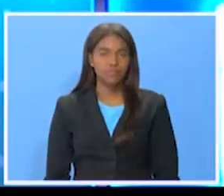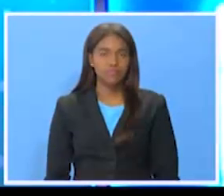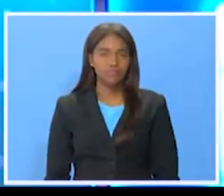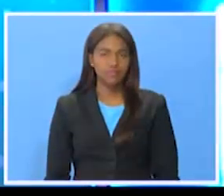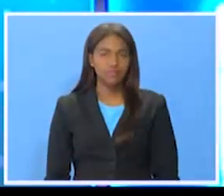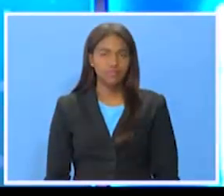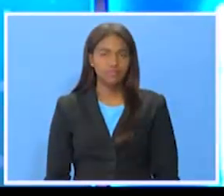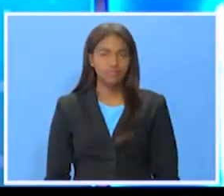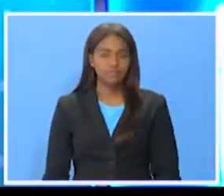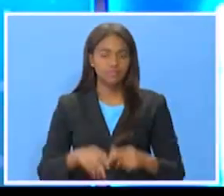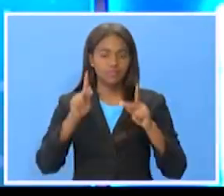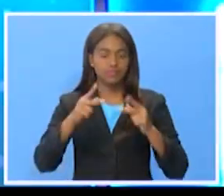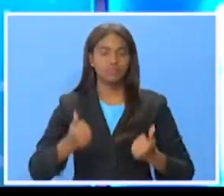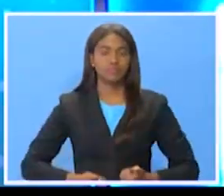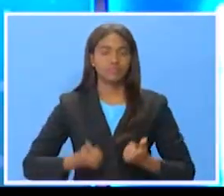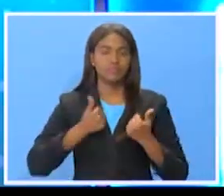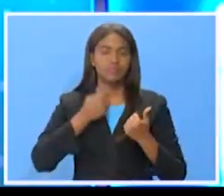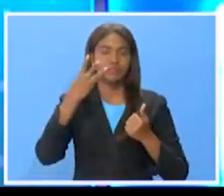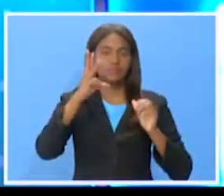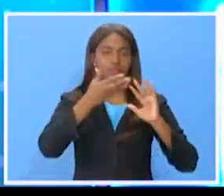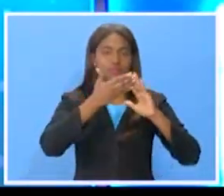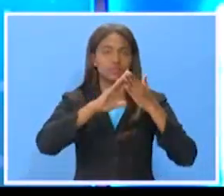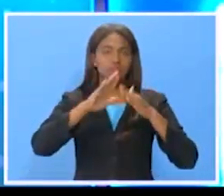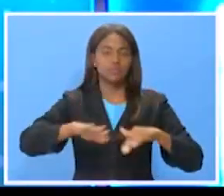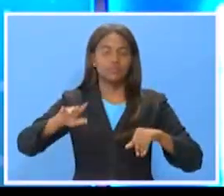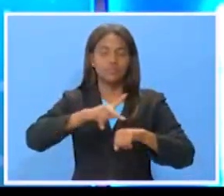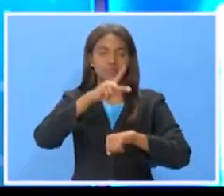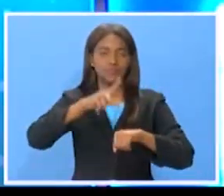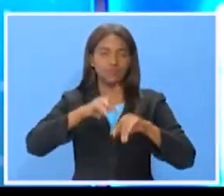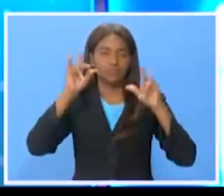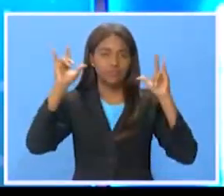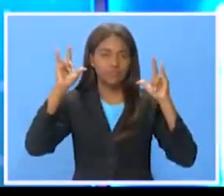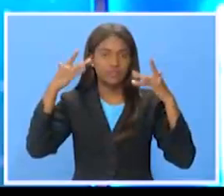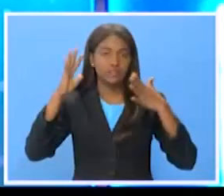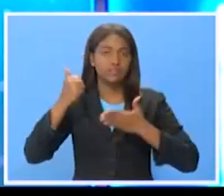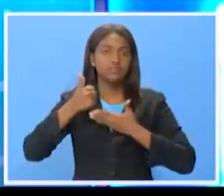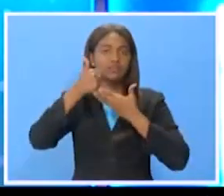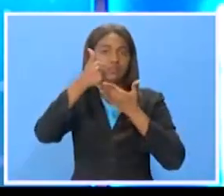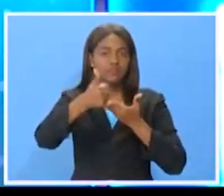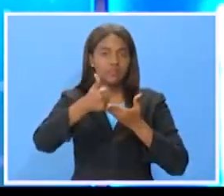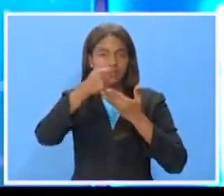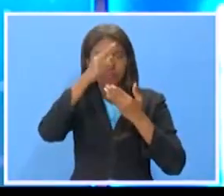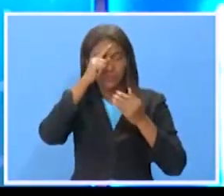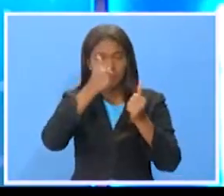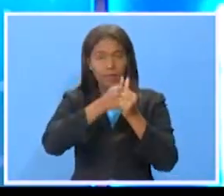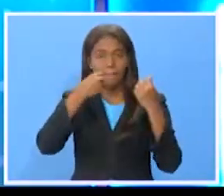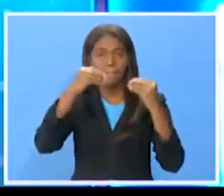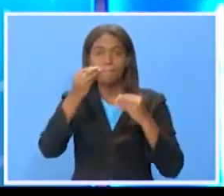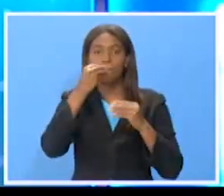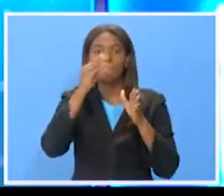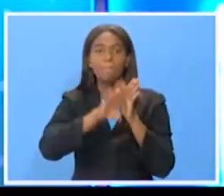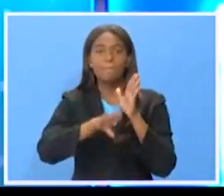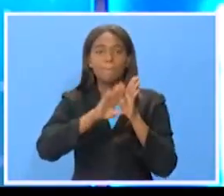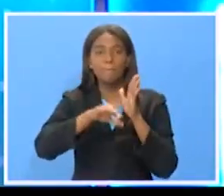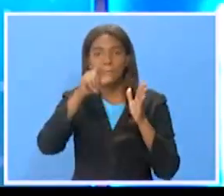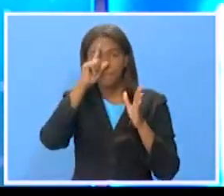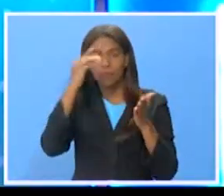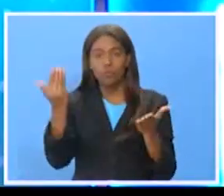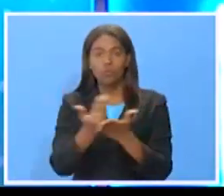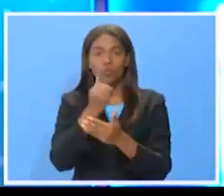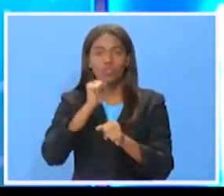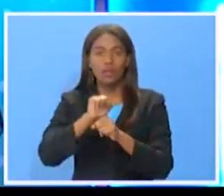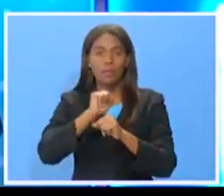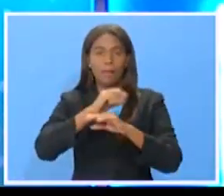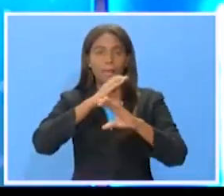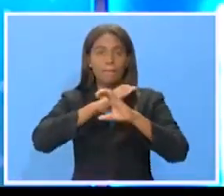Señores, residentes de 16 comunidades de la provincia de Santiago fueron impactados con la venta de comida barata durante el nuevo operativo de